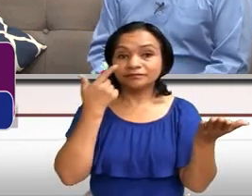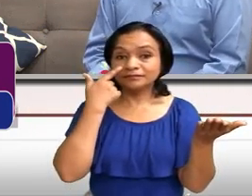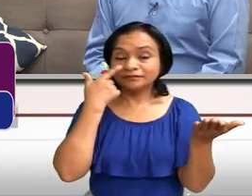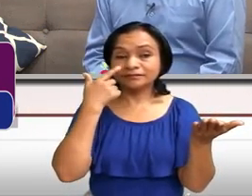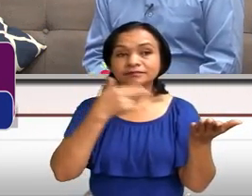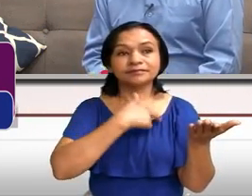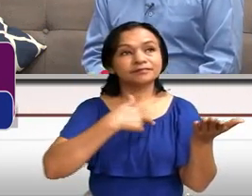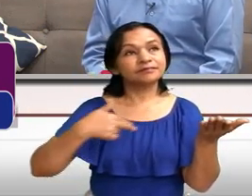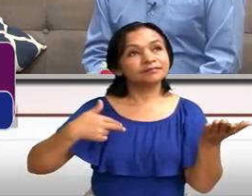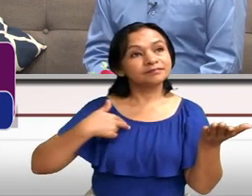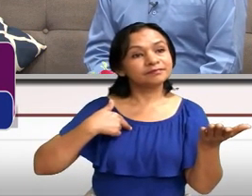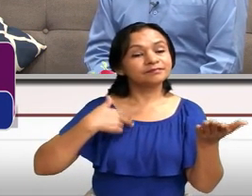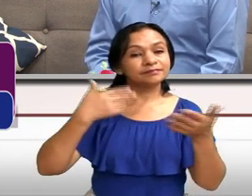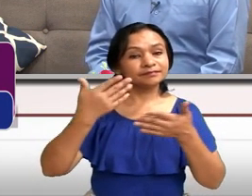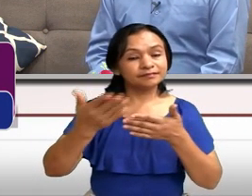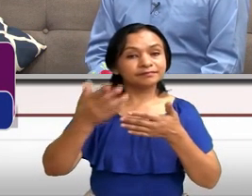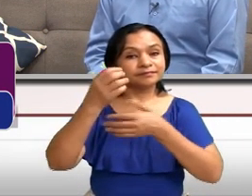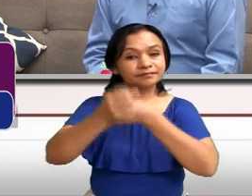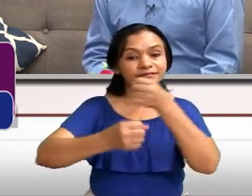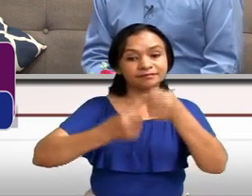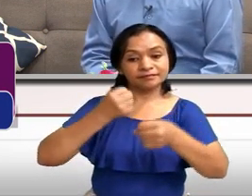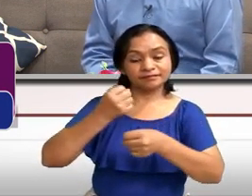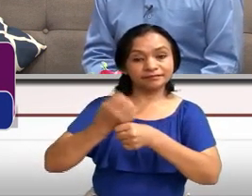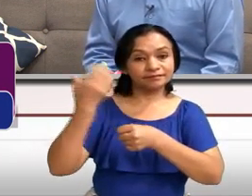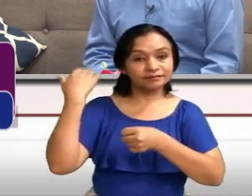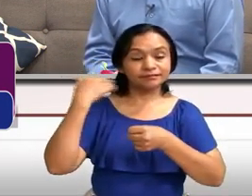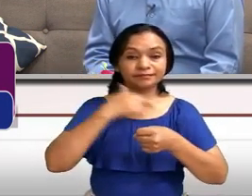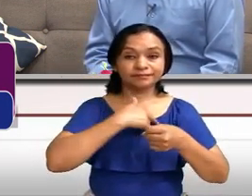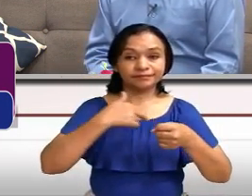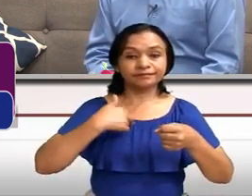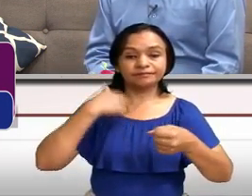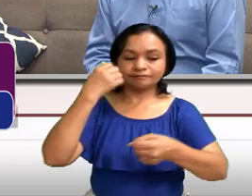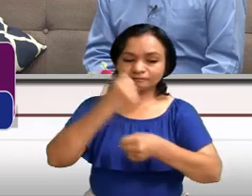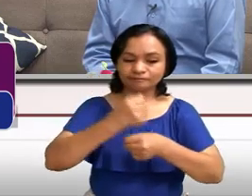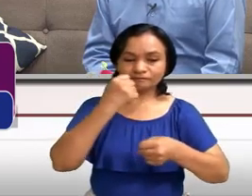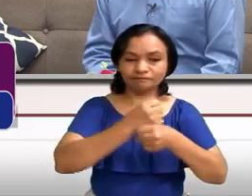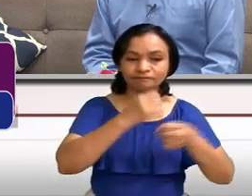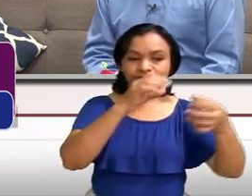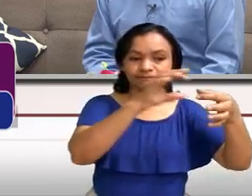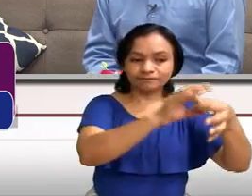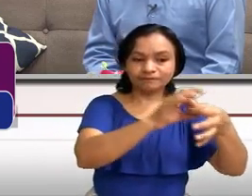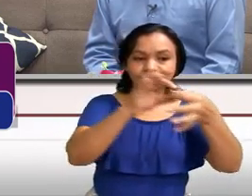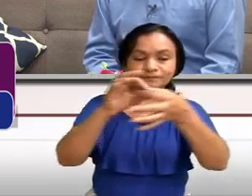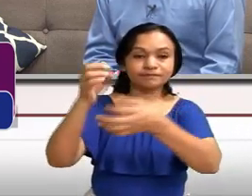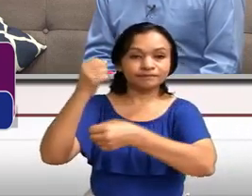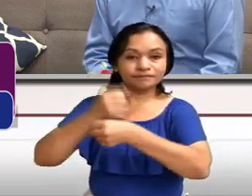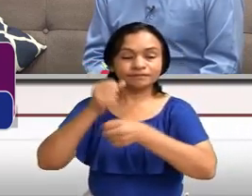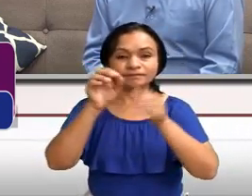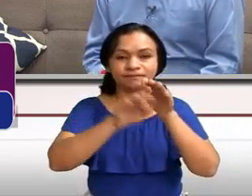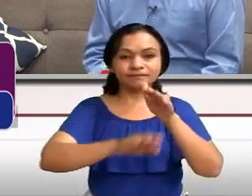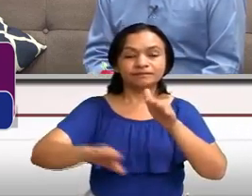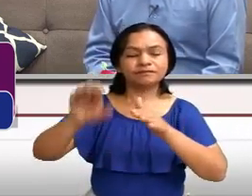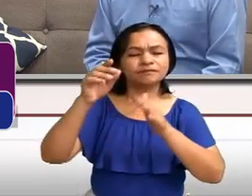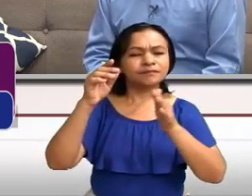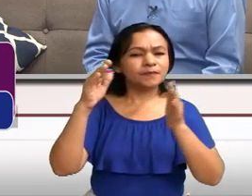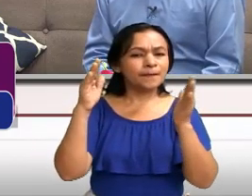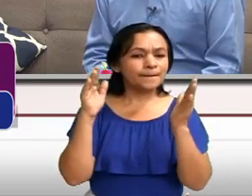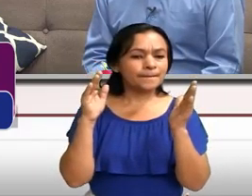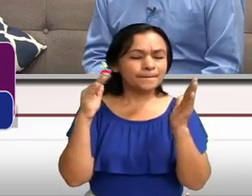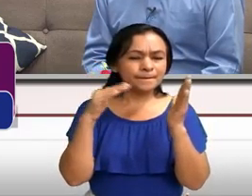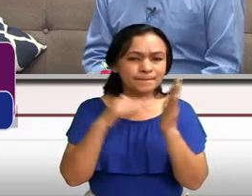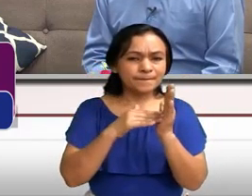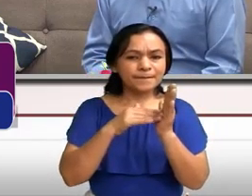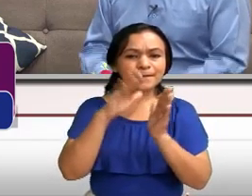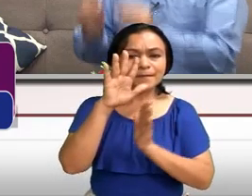estamos llevándolo desde el año pasado, hemos estado trabajando y llevamos más de 1.500